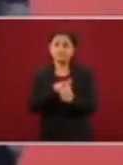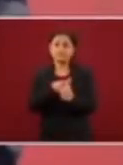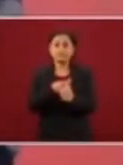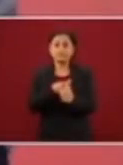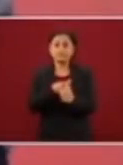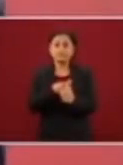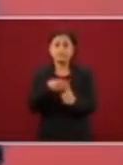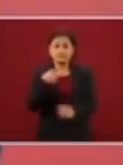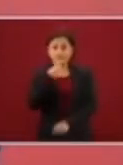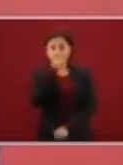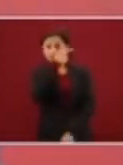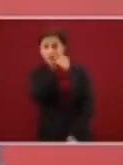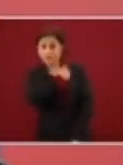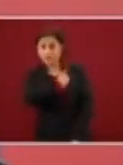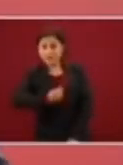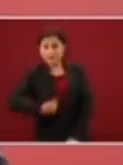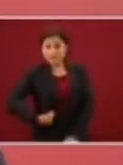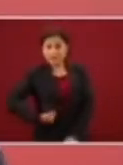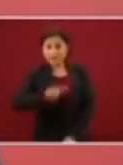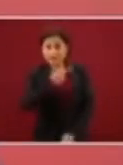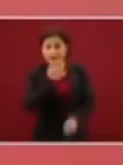ni Obama.